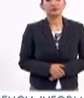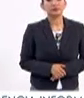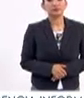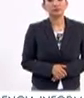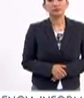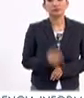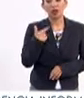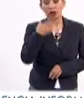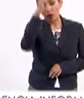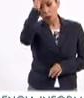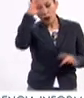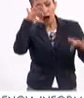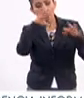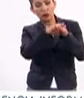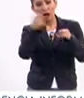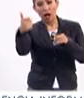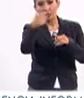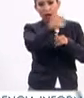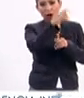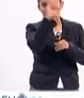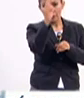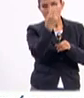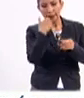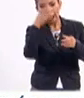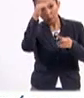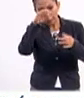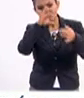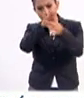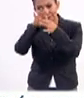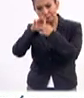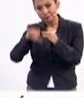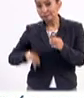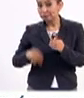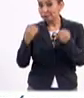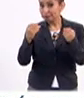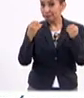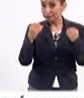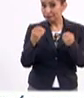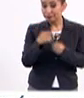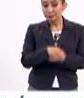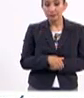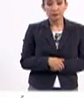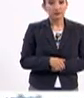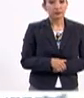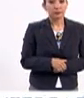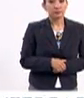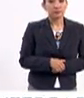de los convenios con las instituciones educativas nos interesan muchísimo.